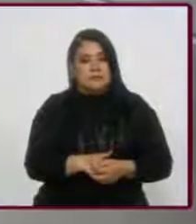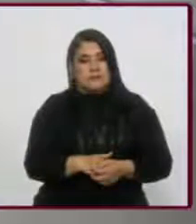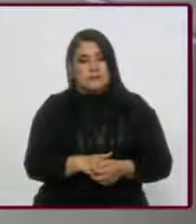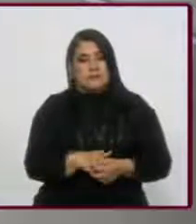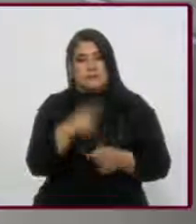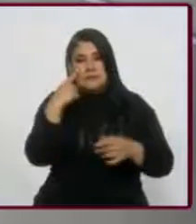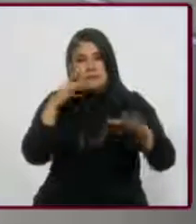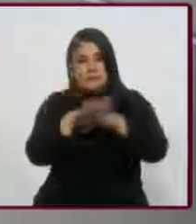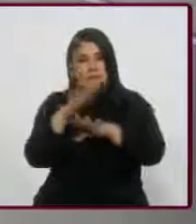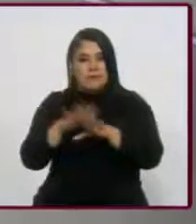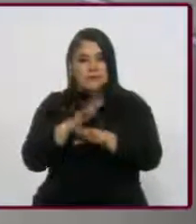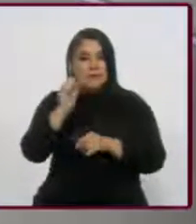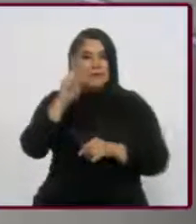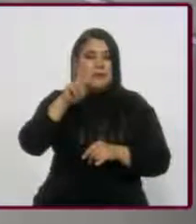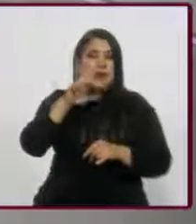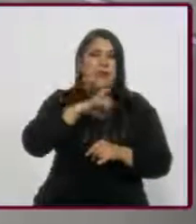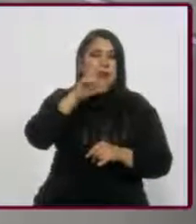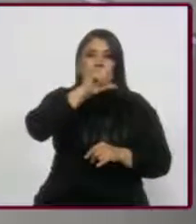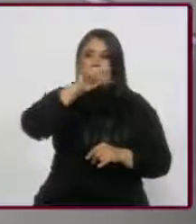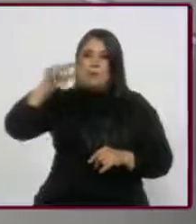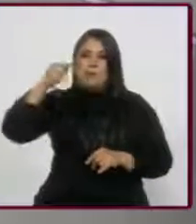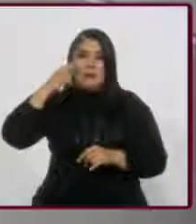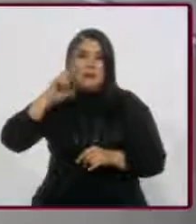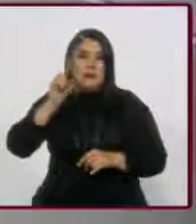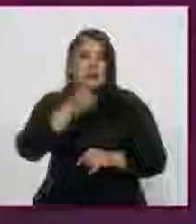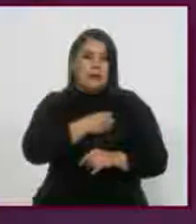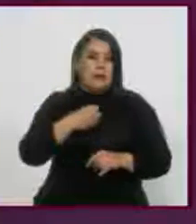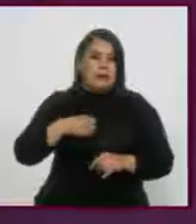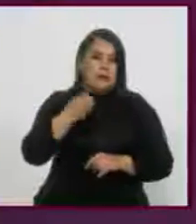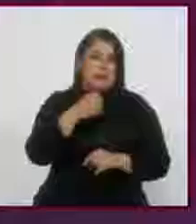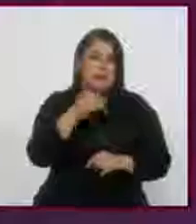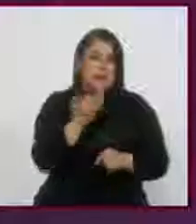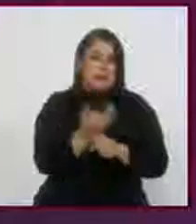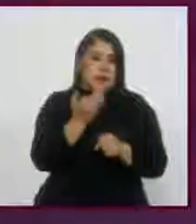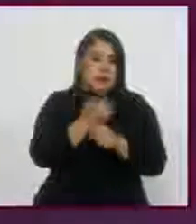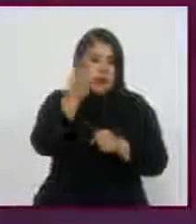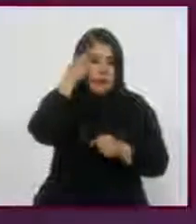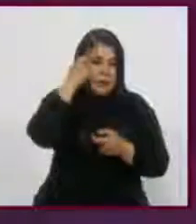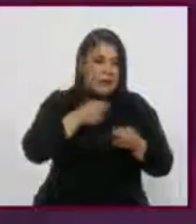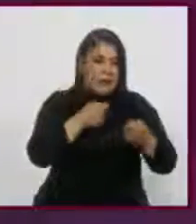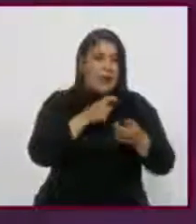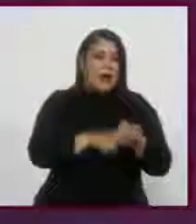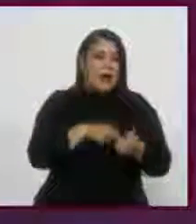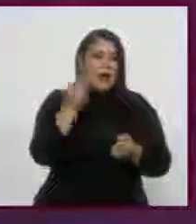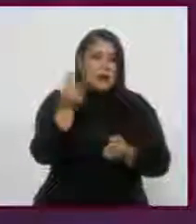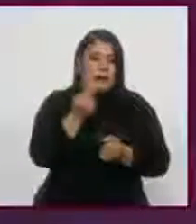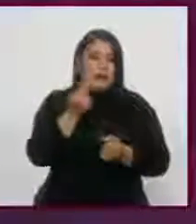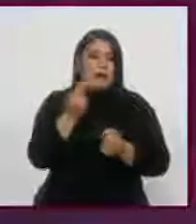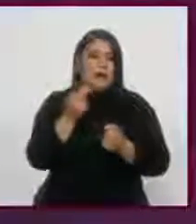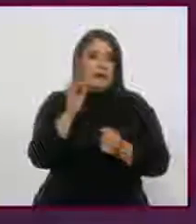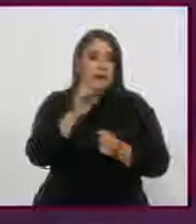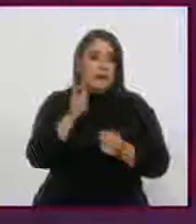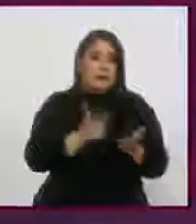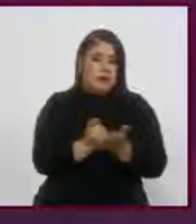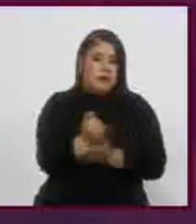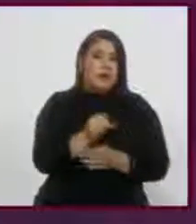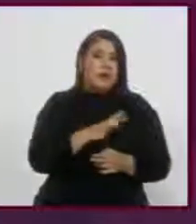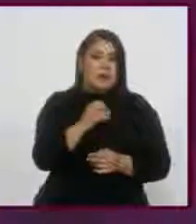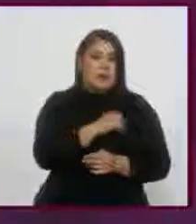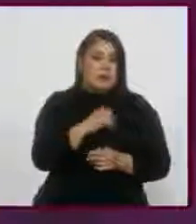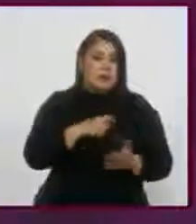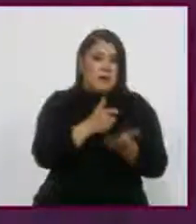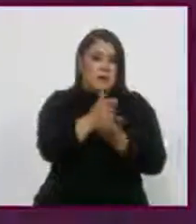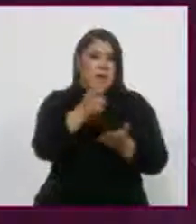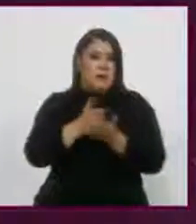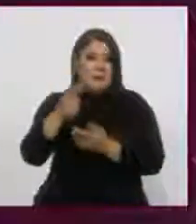cifras cuando ya sea obligatorio, y a ver si la gente que tiene ahorita servicio doméstico sigue requiriéndolo cuando ya sea una obligación